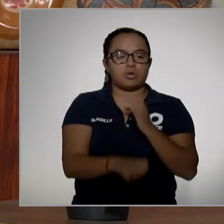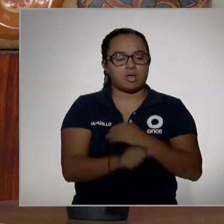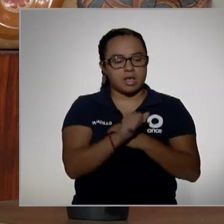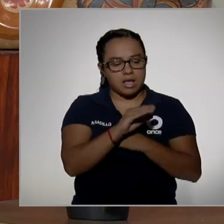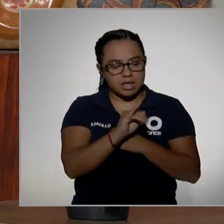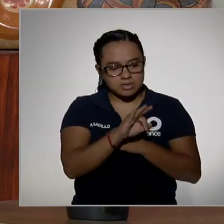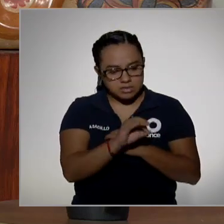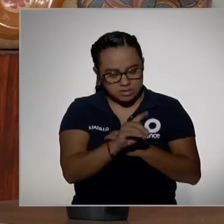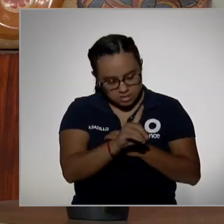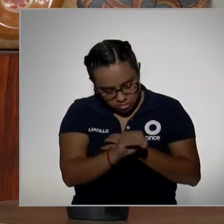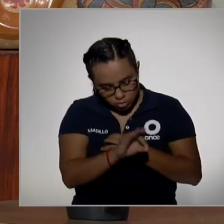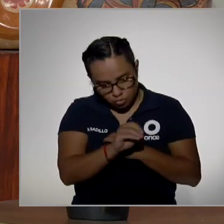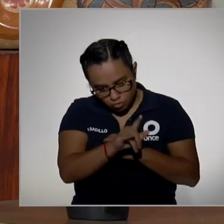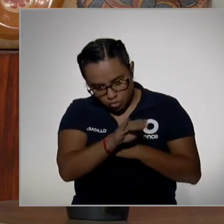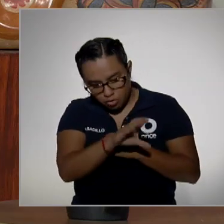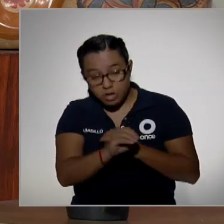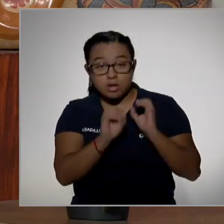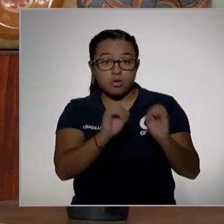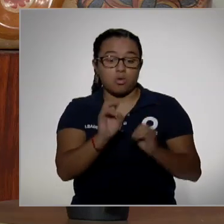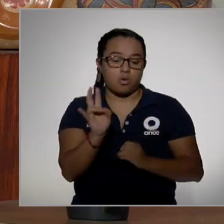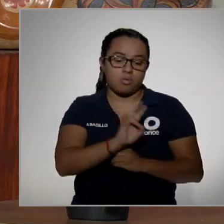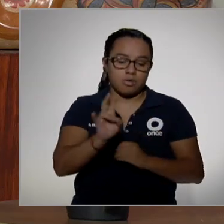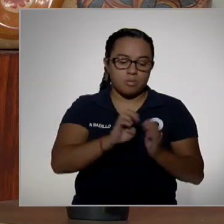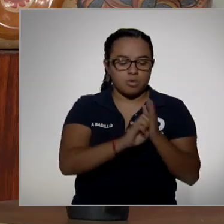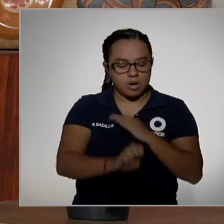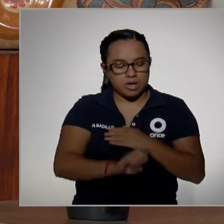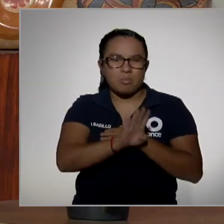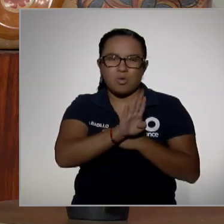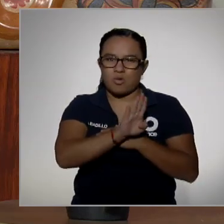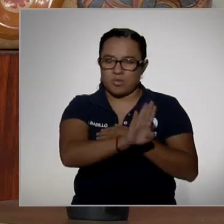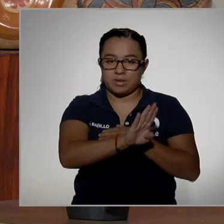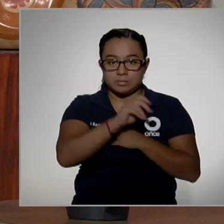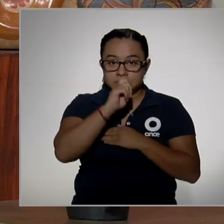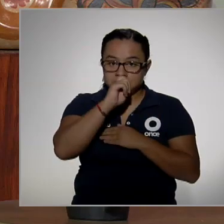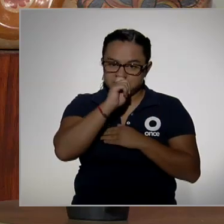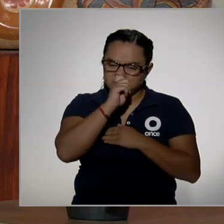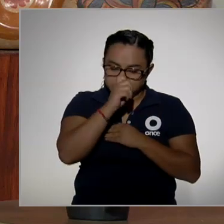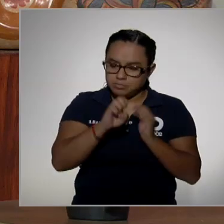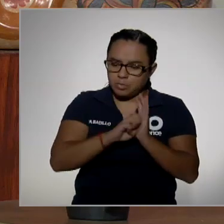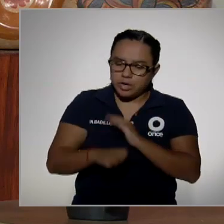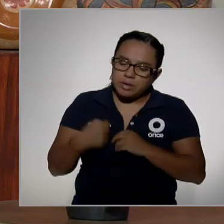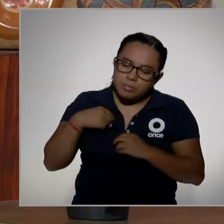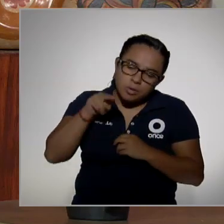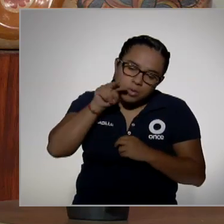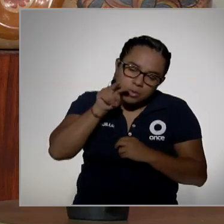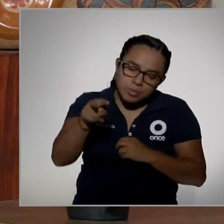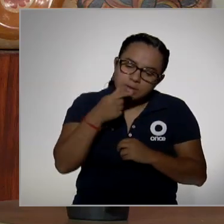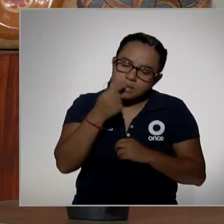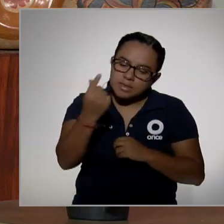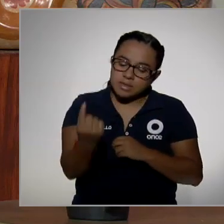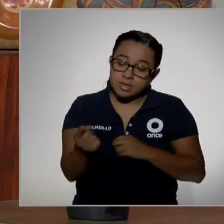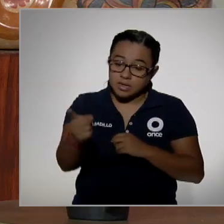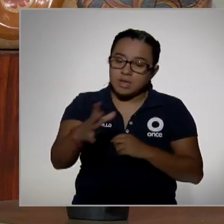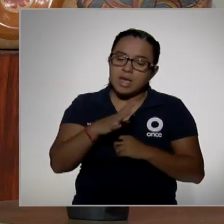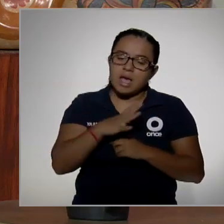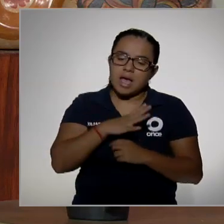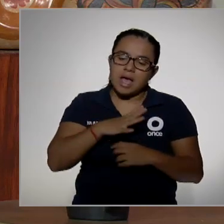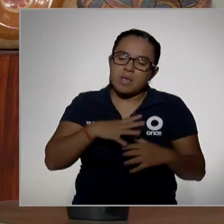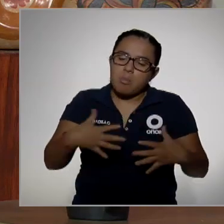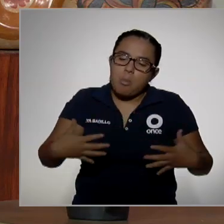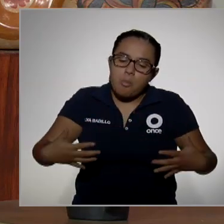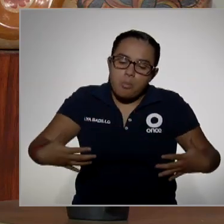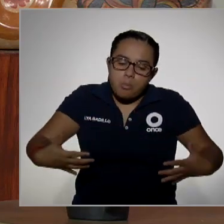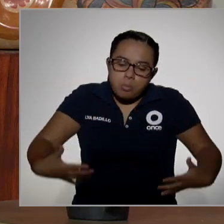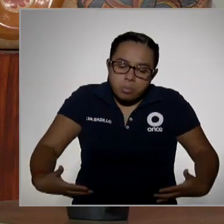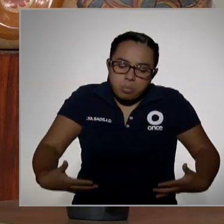como puede ser vitaminas como del complejo b entonces a pesar de que vemos a nuestros chicos pues llenitos